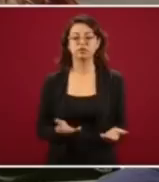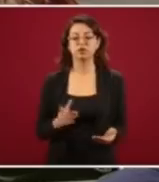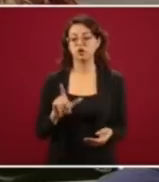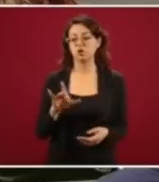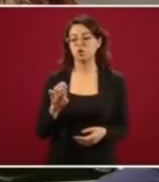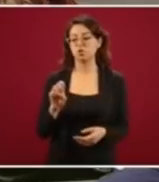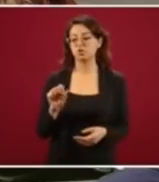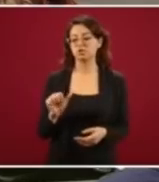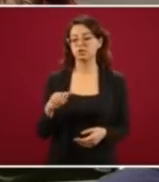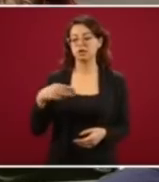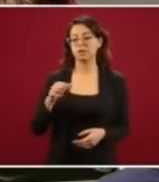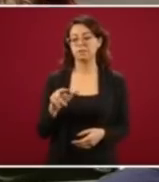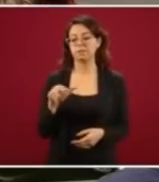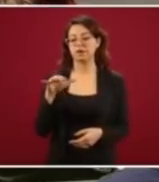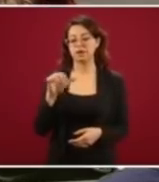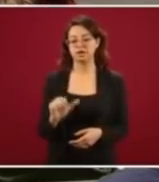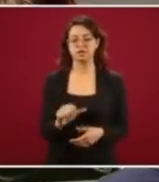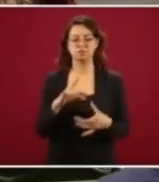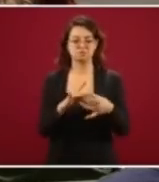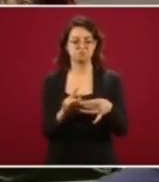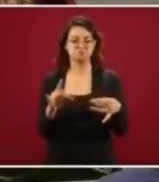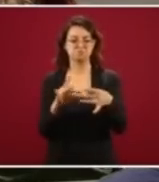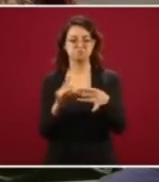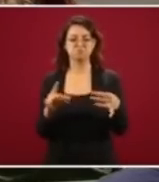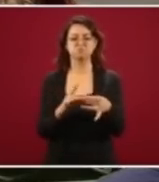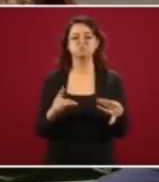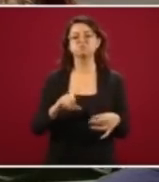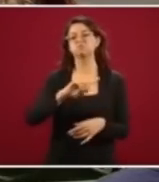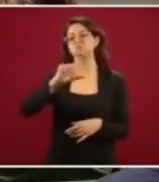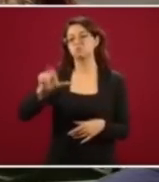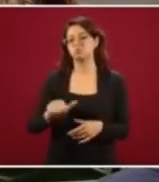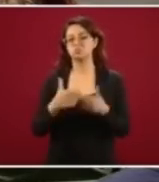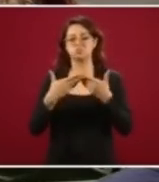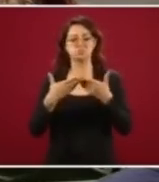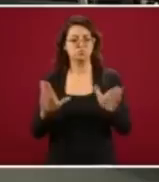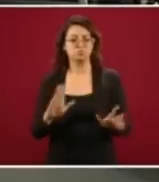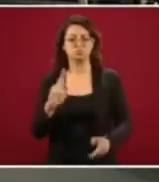Luisa María, y luego abrimos para preguntas y respuestas.